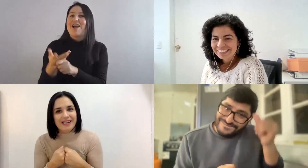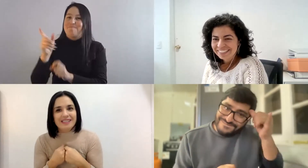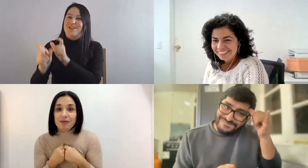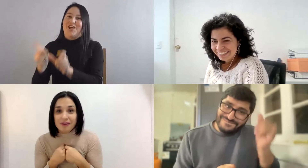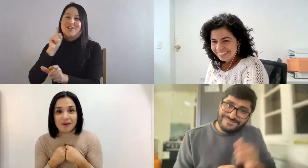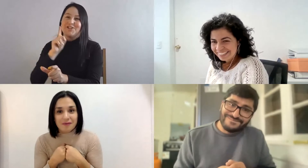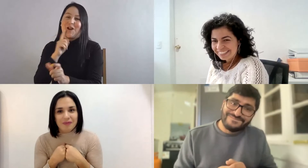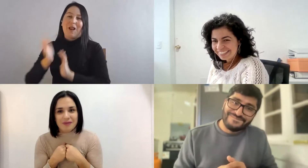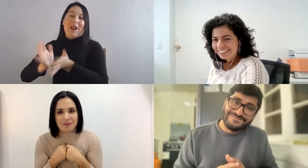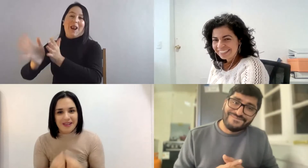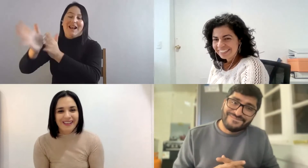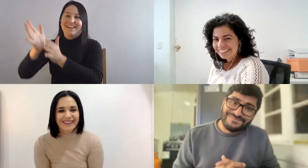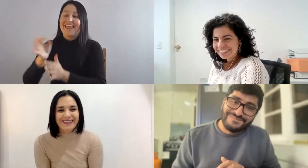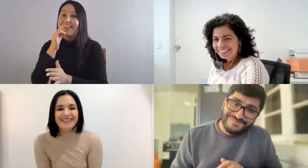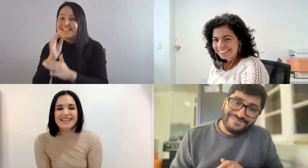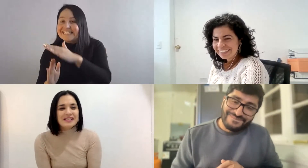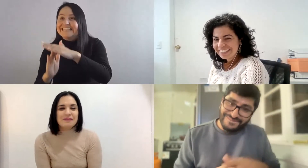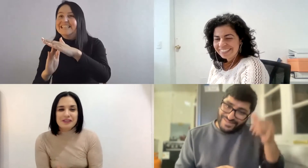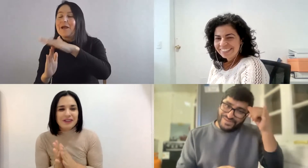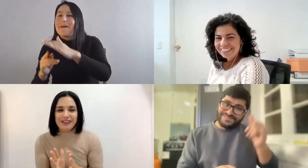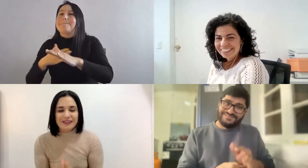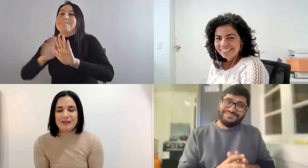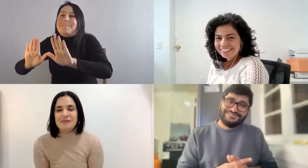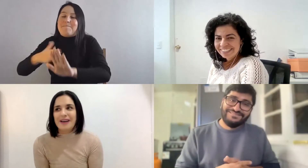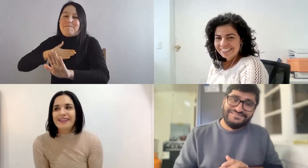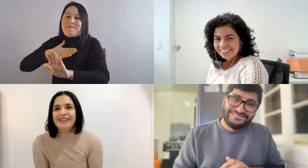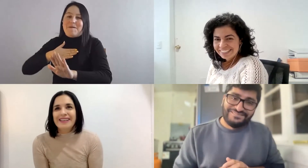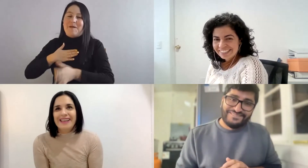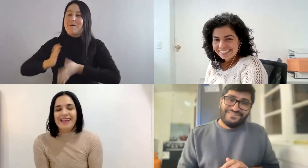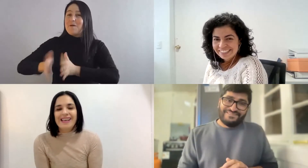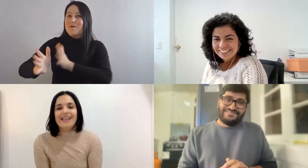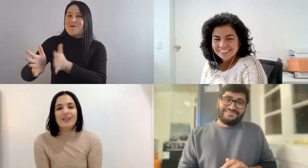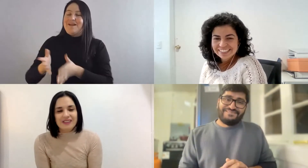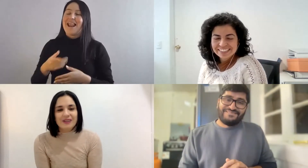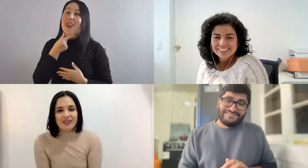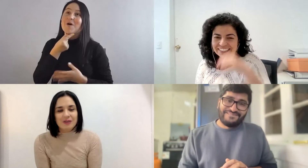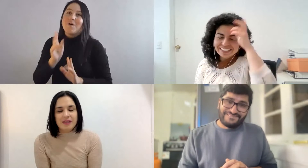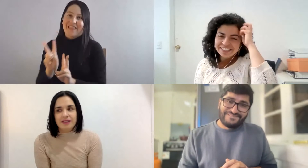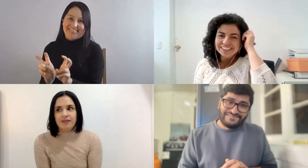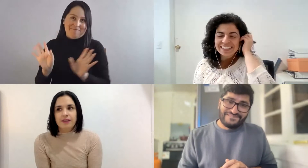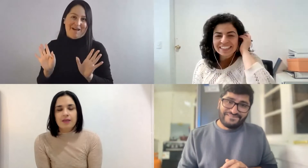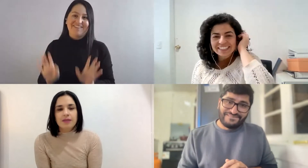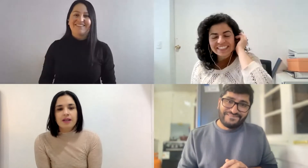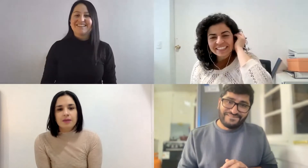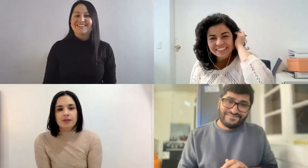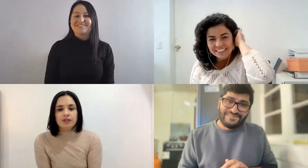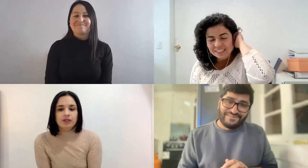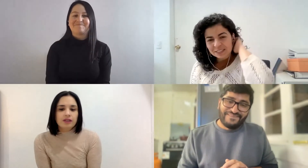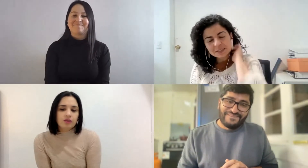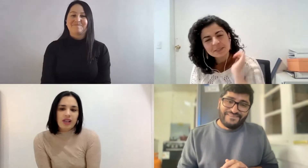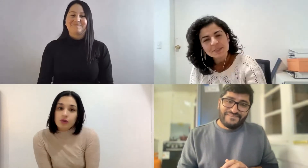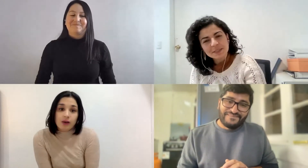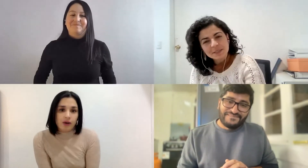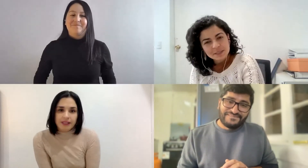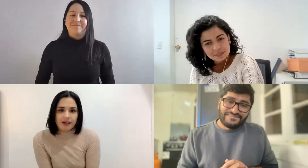que ponerle, decirle por favor que me espere, se apasiona y se me va. Claro, dice Tomás, efectivamente las personas